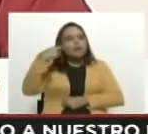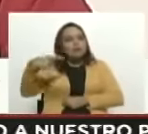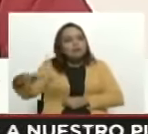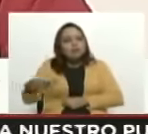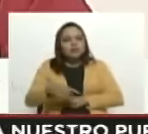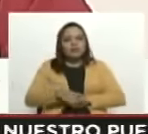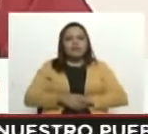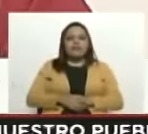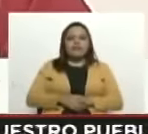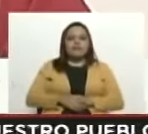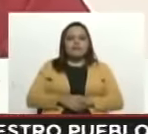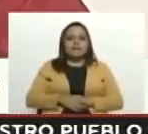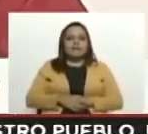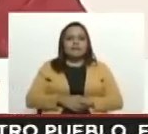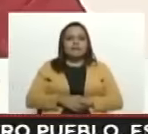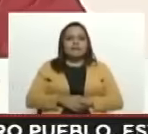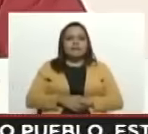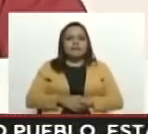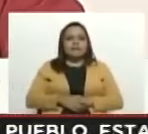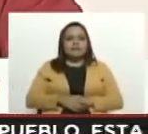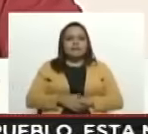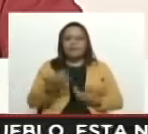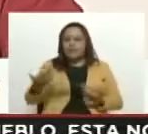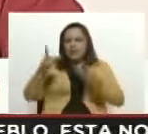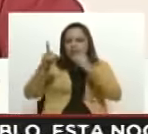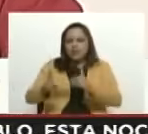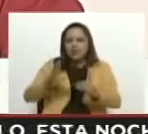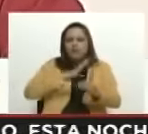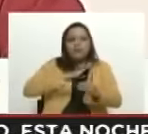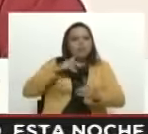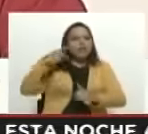condición política o su preferencia política.